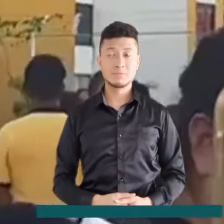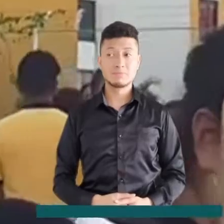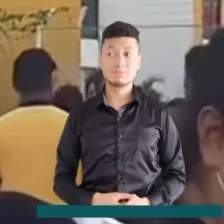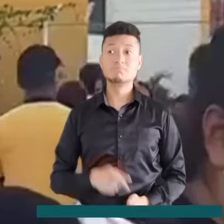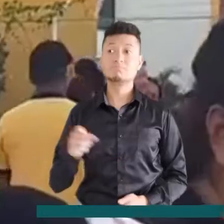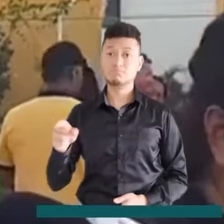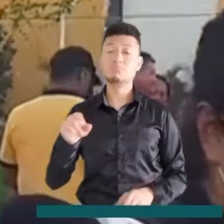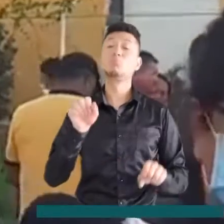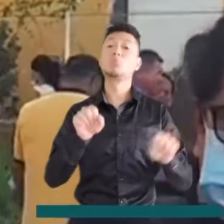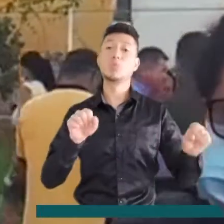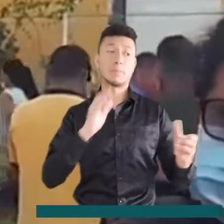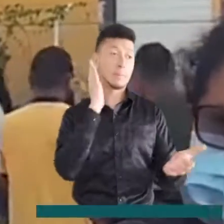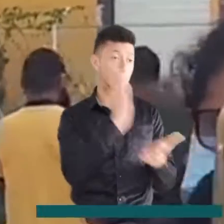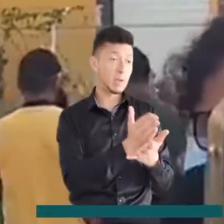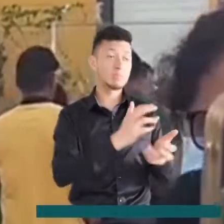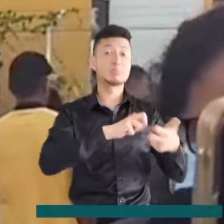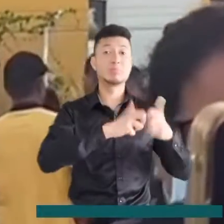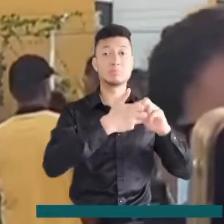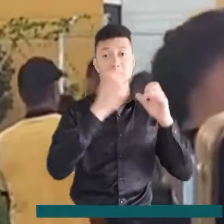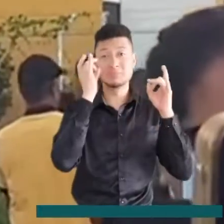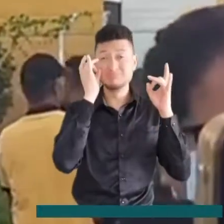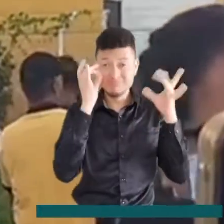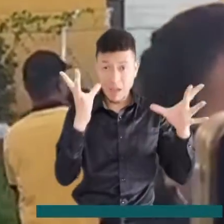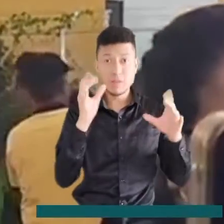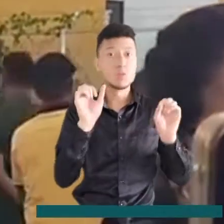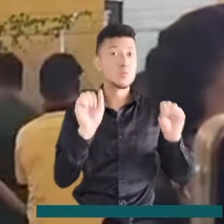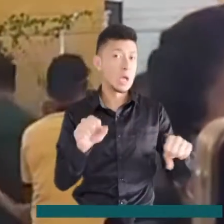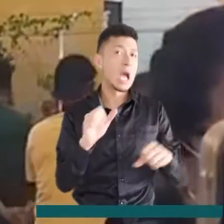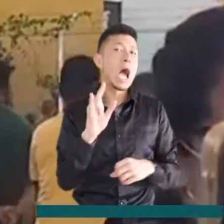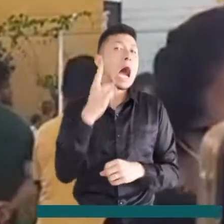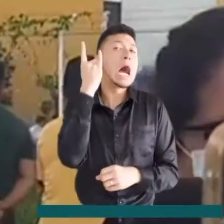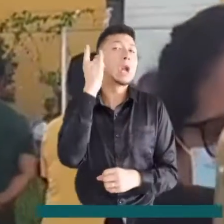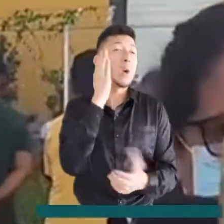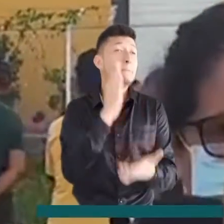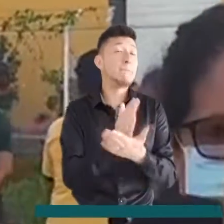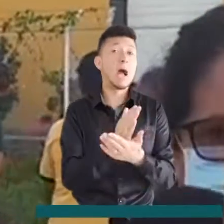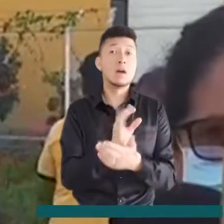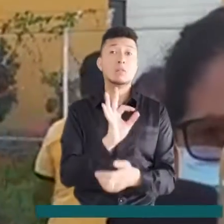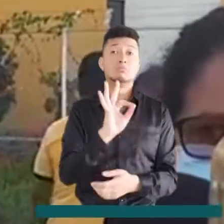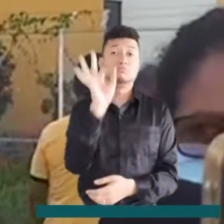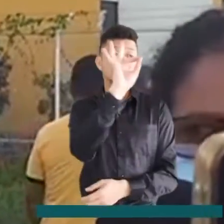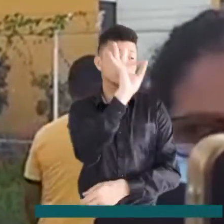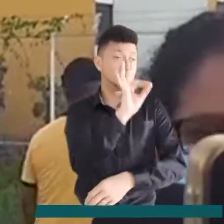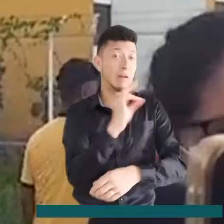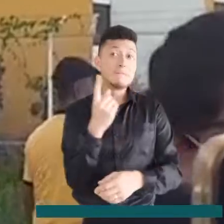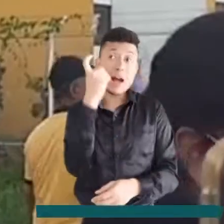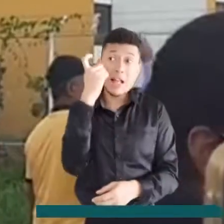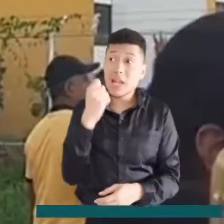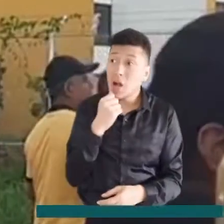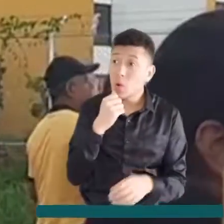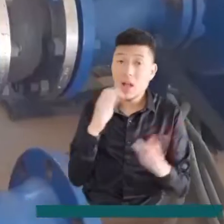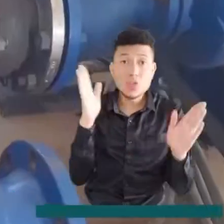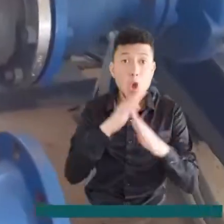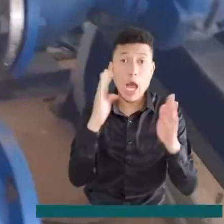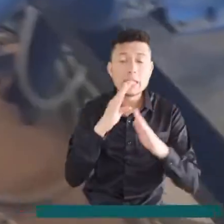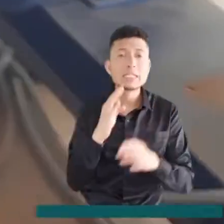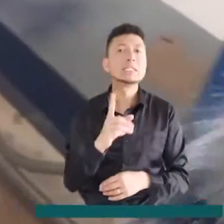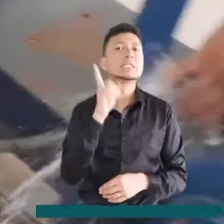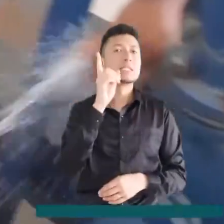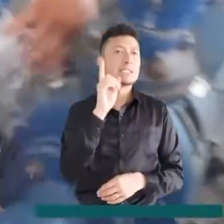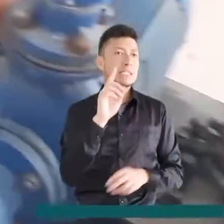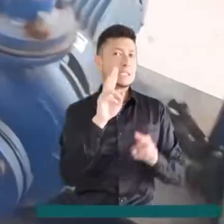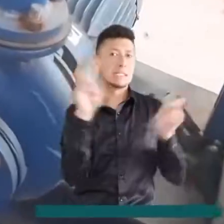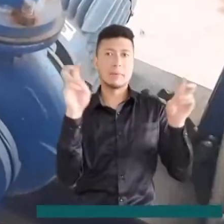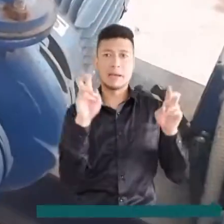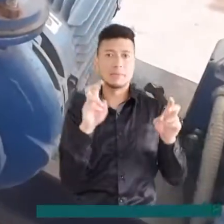Porque se les puede venir un problema delicadísimo, un problema incluso puede presentarse hasta una epidemia por cuenta de la falta de agua, por cuenta de todo